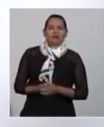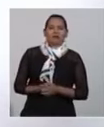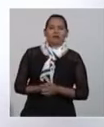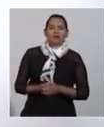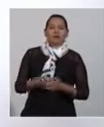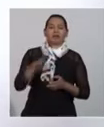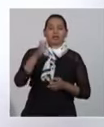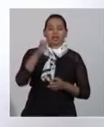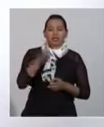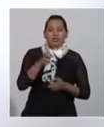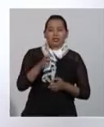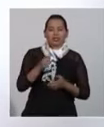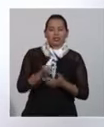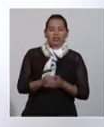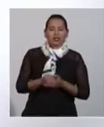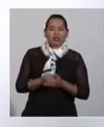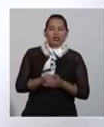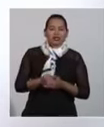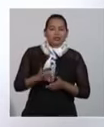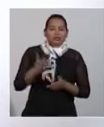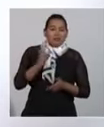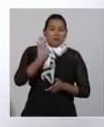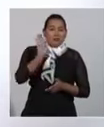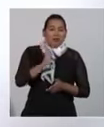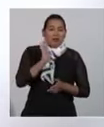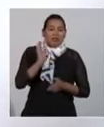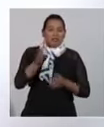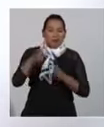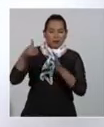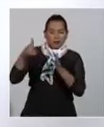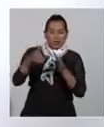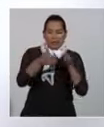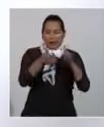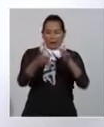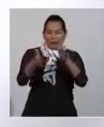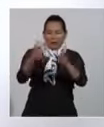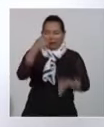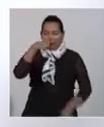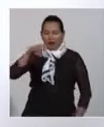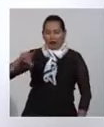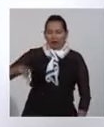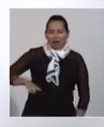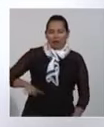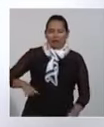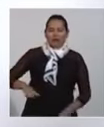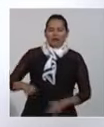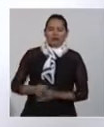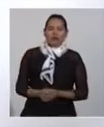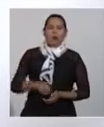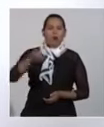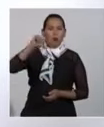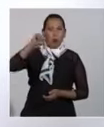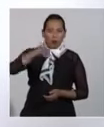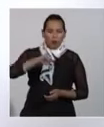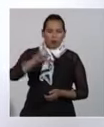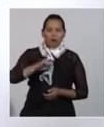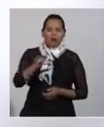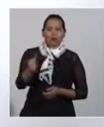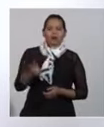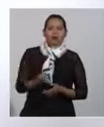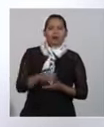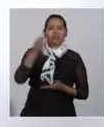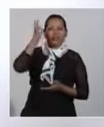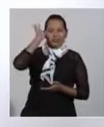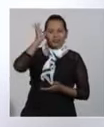ellos piensan, debe de gobernarse. Hoy los servicios que presta el Estado están subrogados